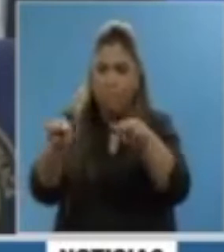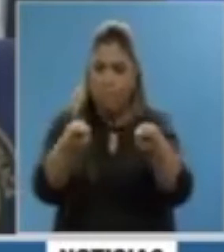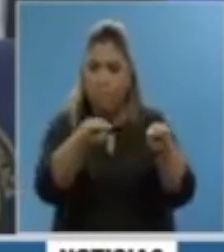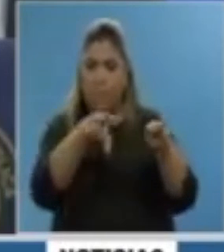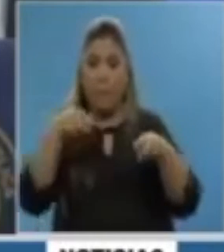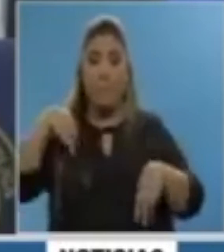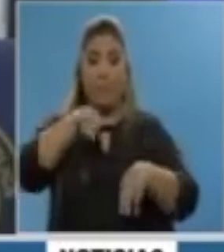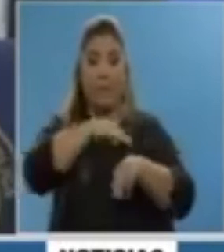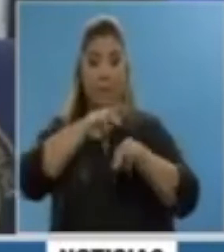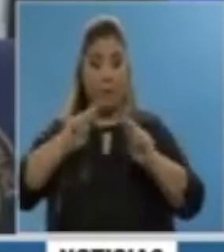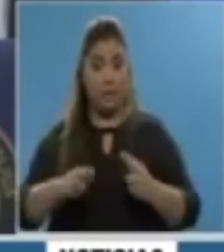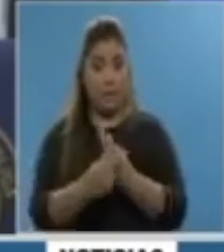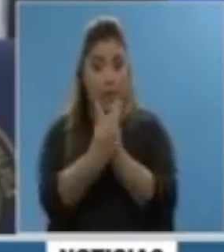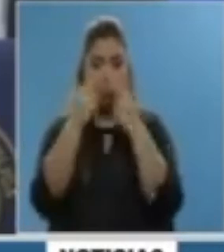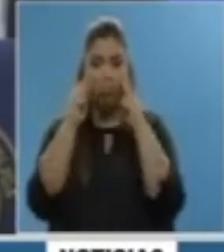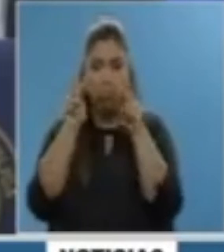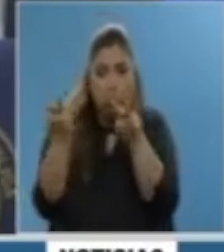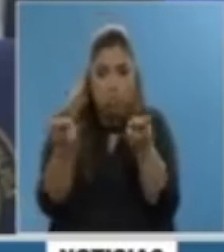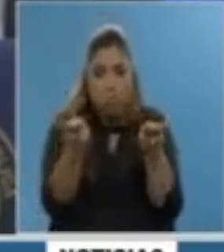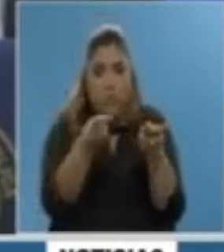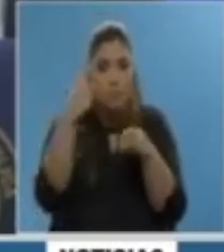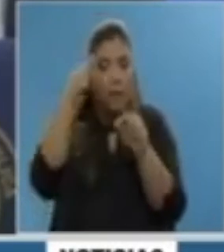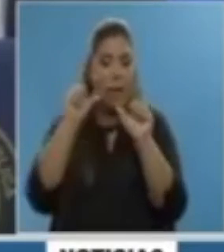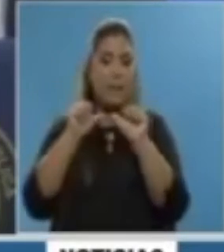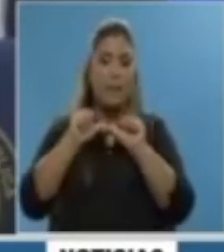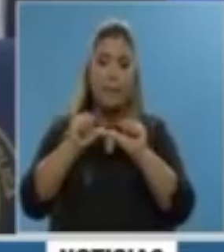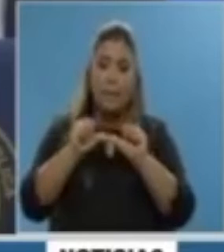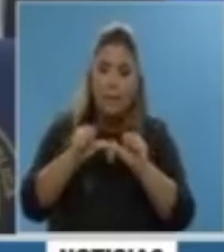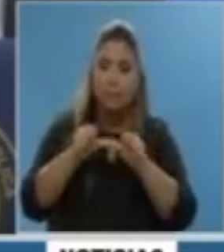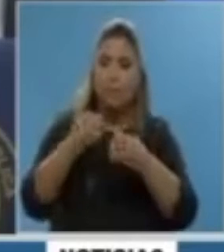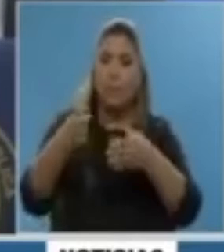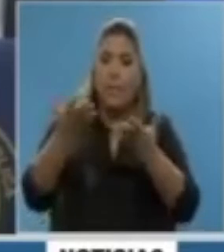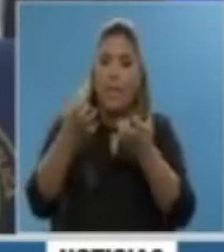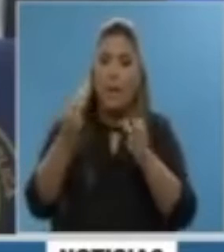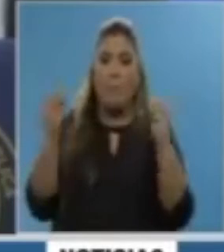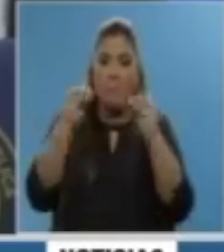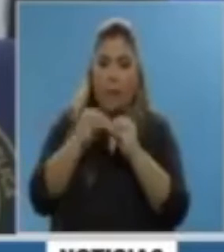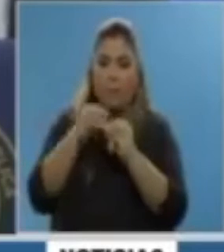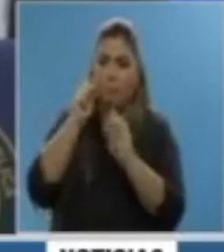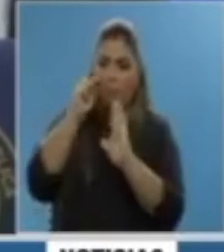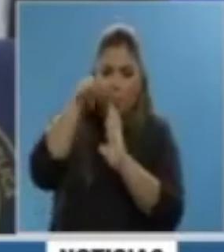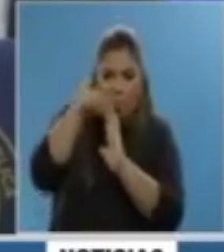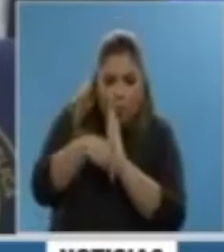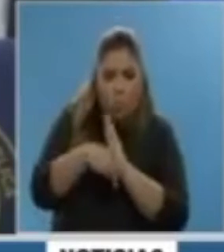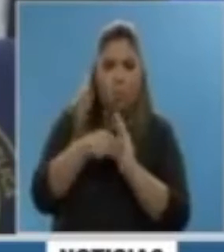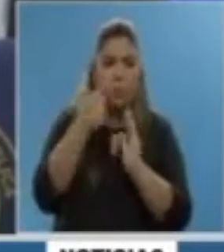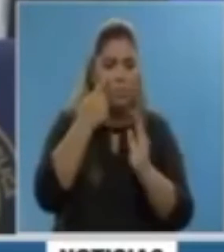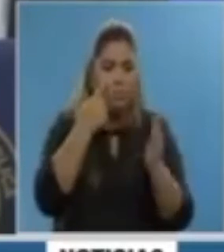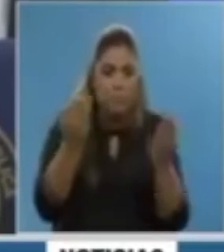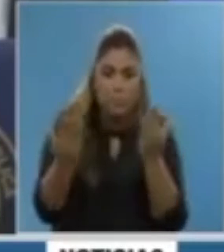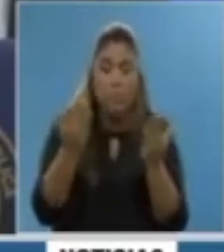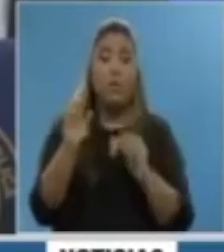ser más relevantes desde el punto de vista de seguimiento y de muestreo de contactos. Y esto también